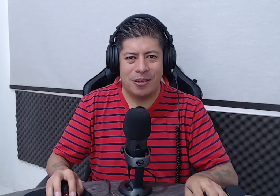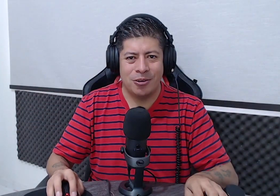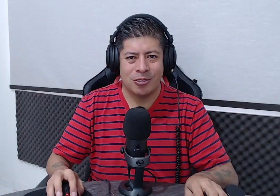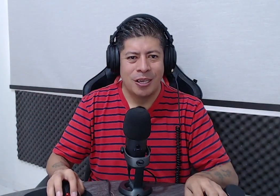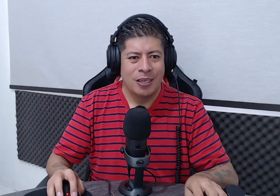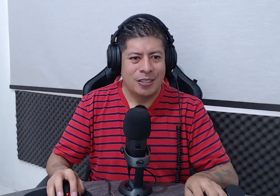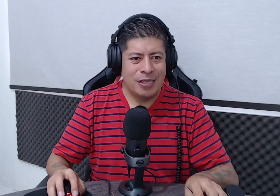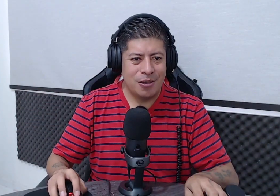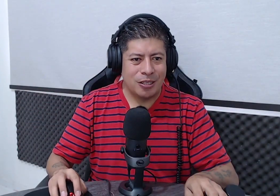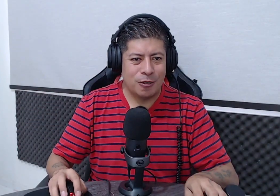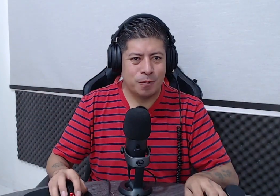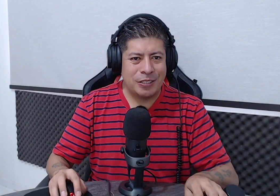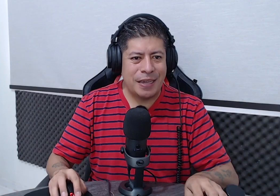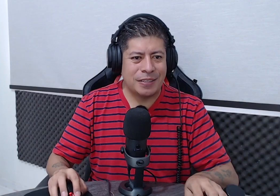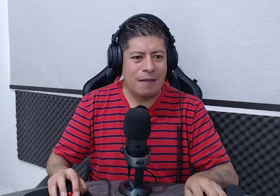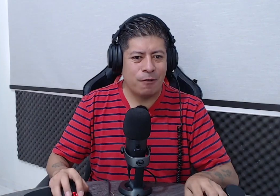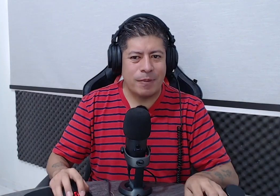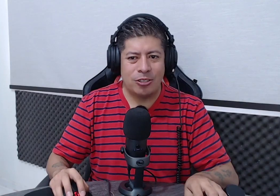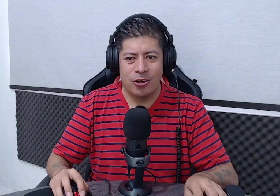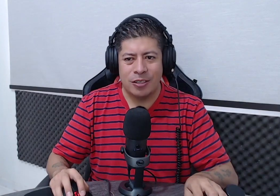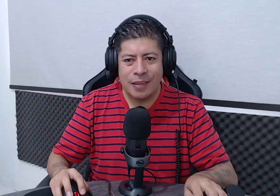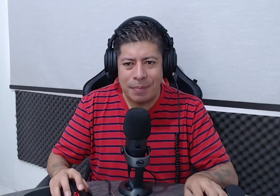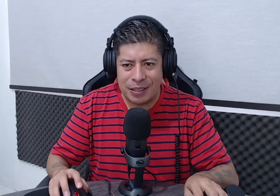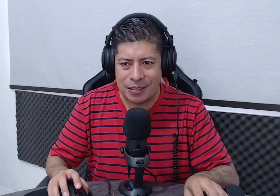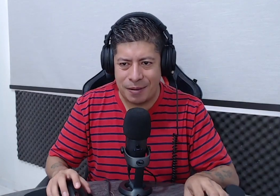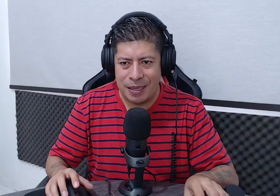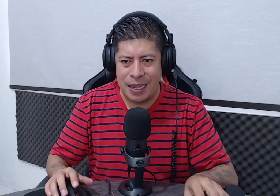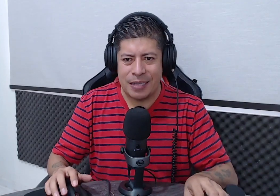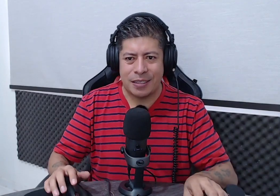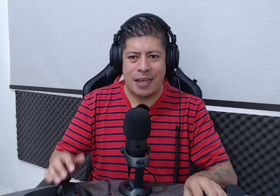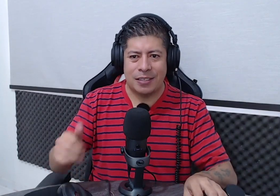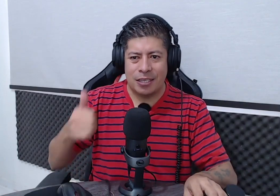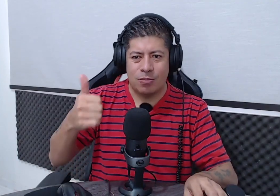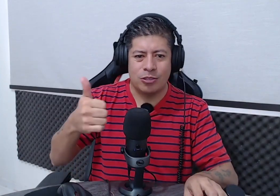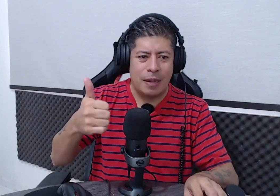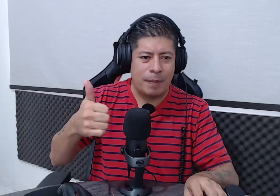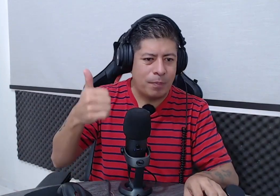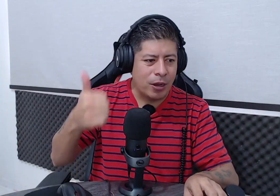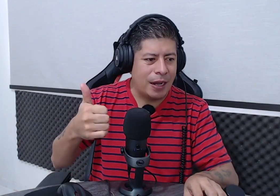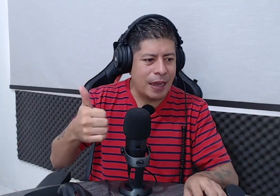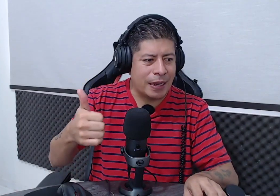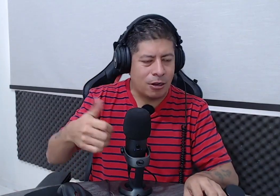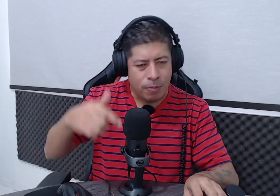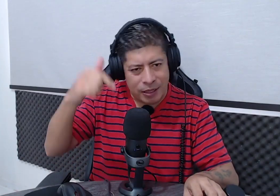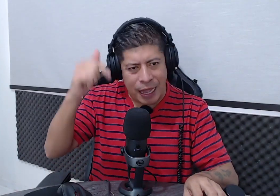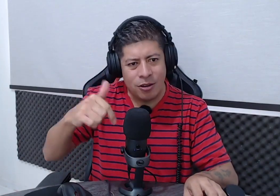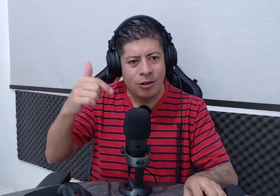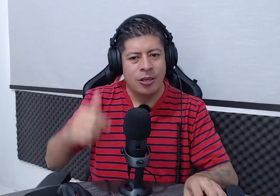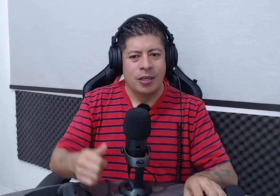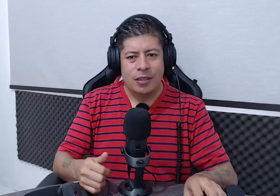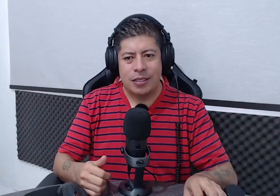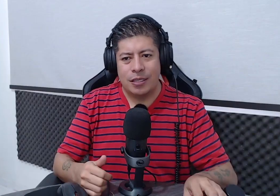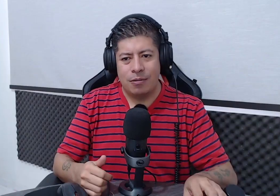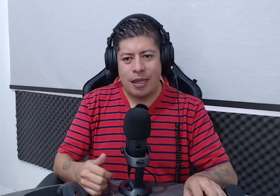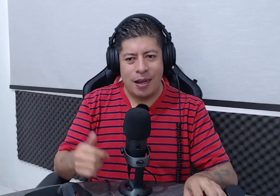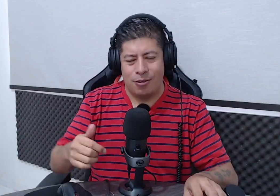los medios chayoteros. Pues ahí está la información, damitas, caballeras, gracias, como siempre, póngale like al comentario,